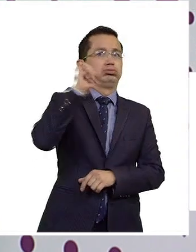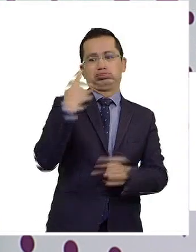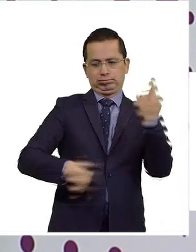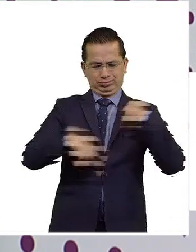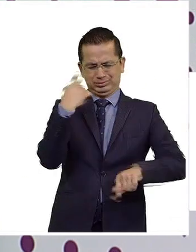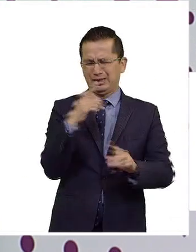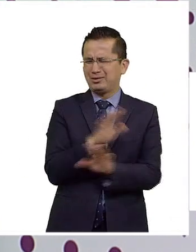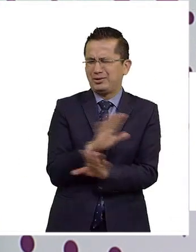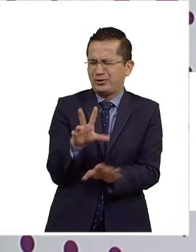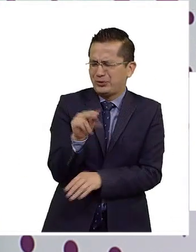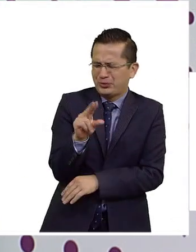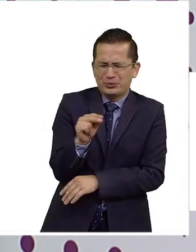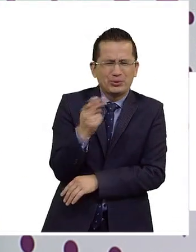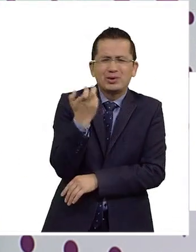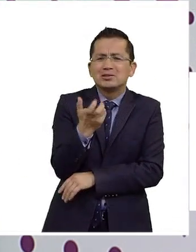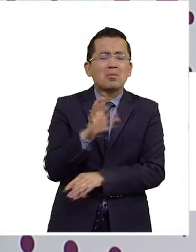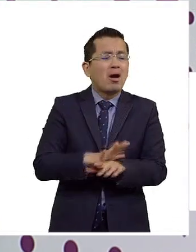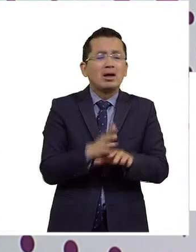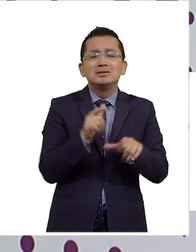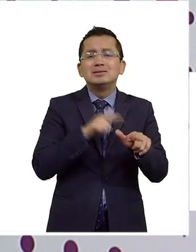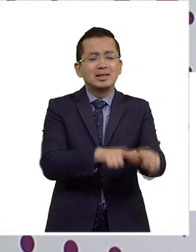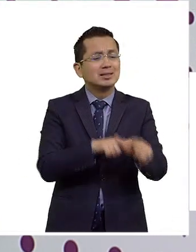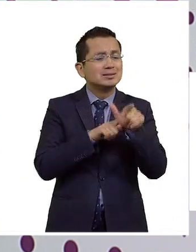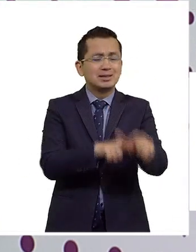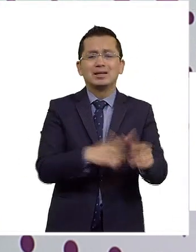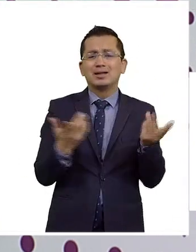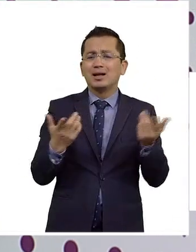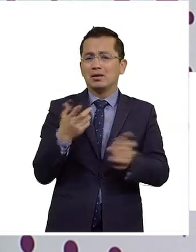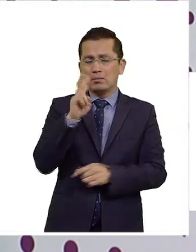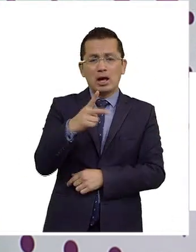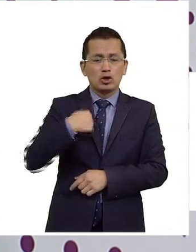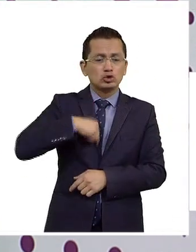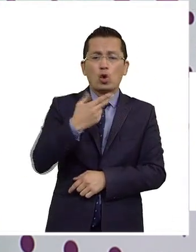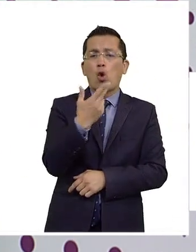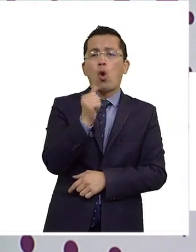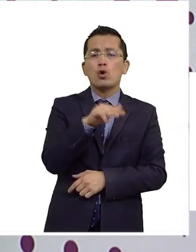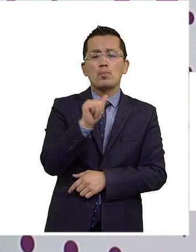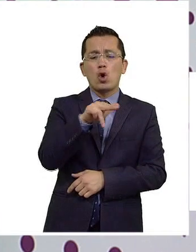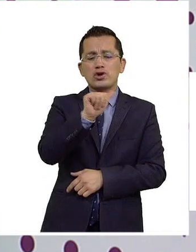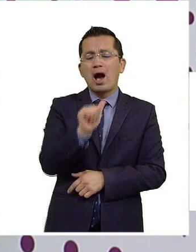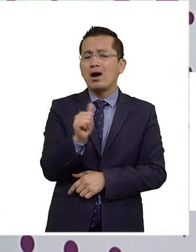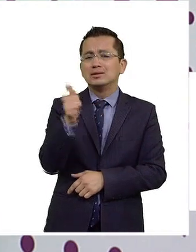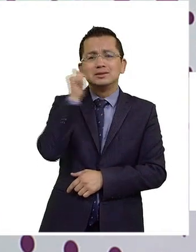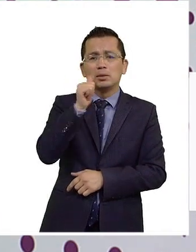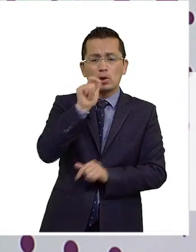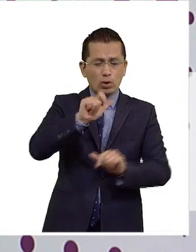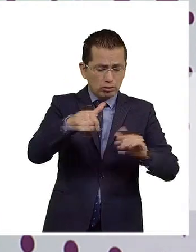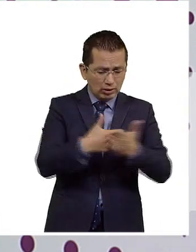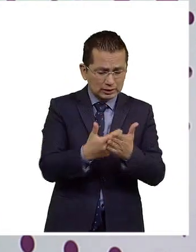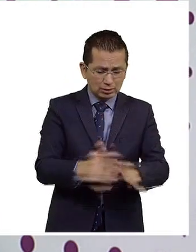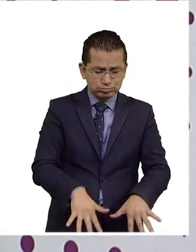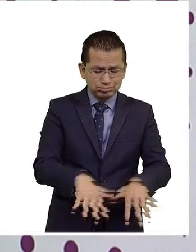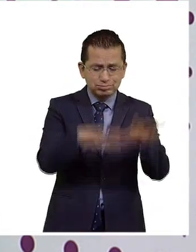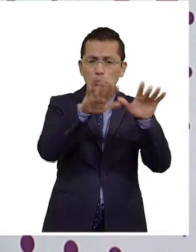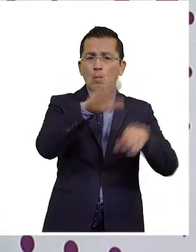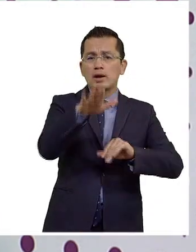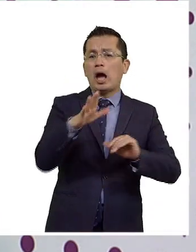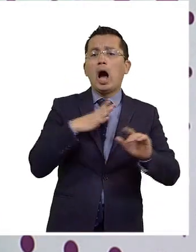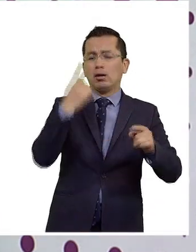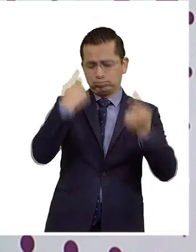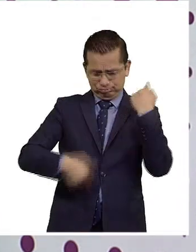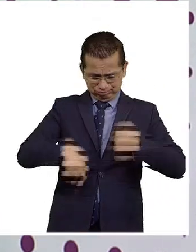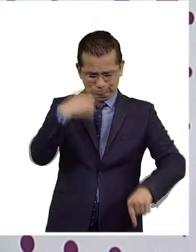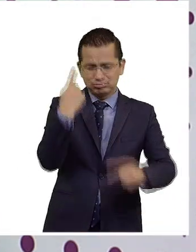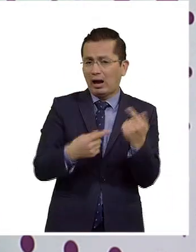crecimiento del cerebro de los adolescentes, ¿no? Claro. O sea, pero hormonas tenemos desde el que nacimos hasta nuestro muerte. Y es que quienes dicen esto asumen